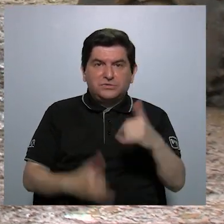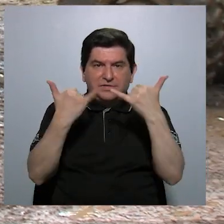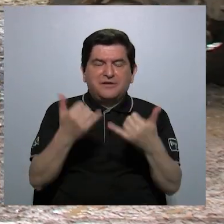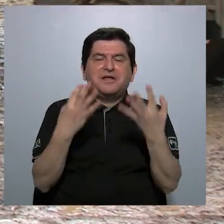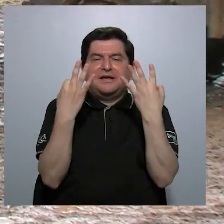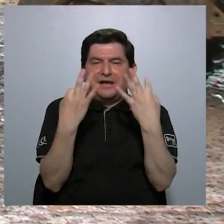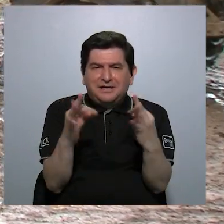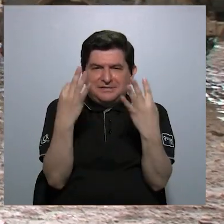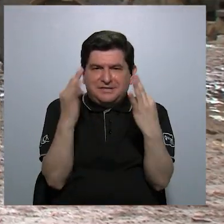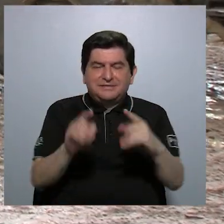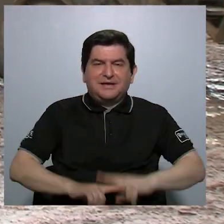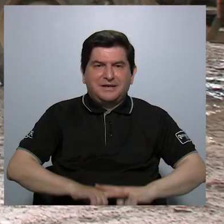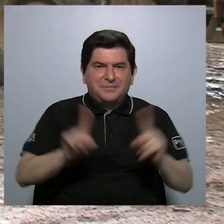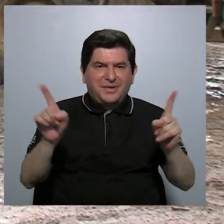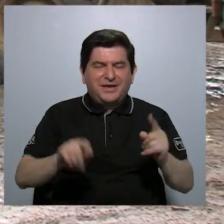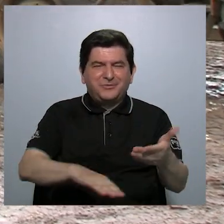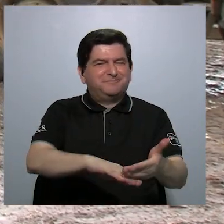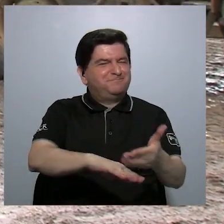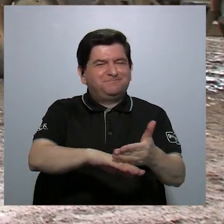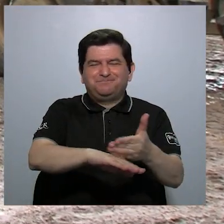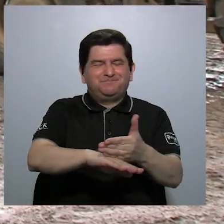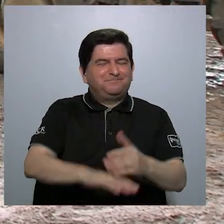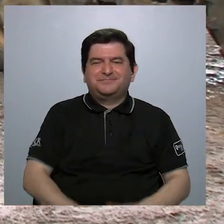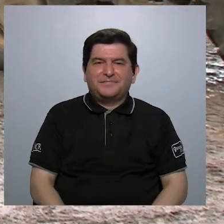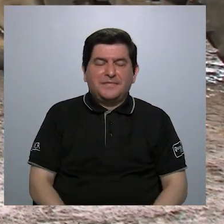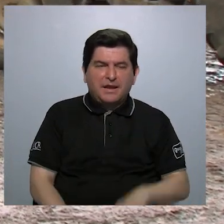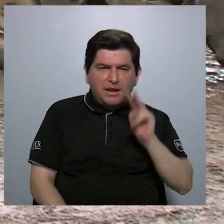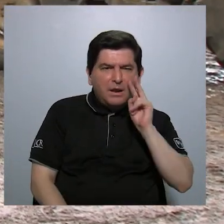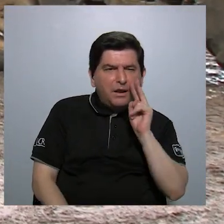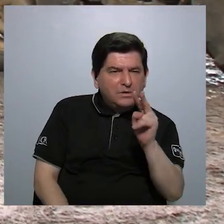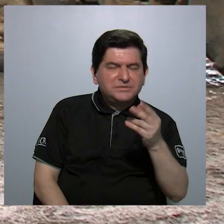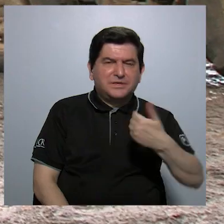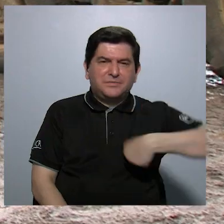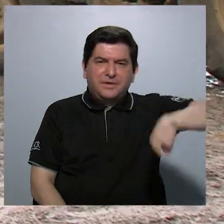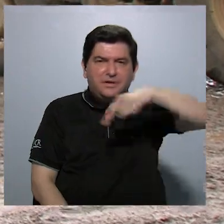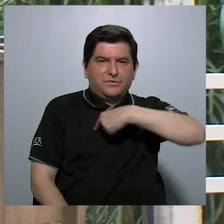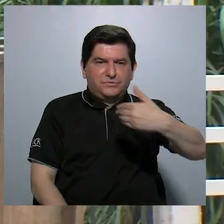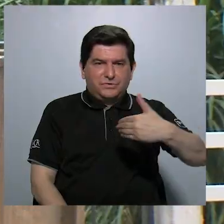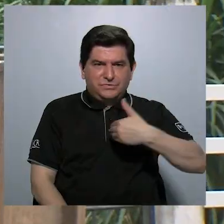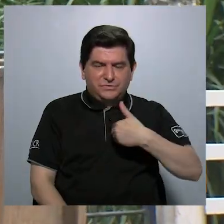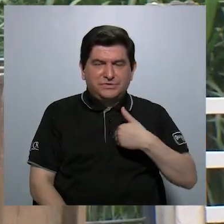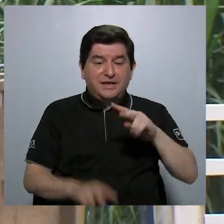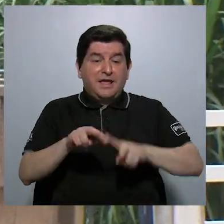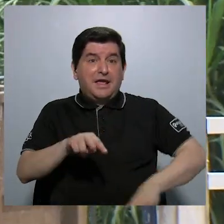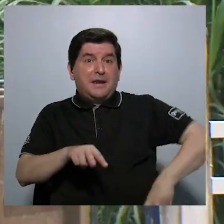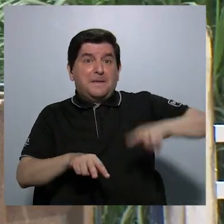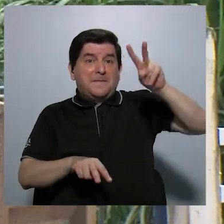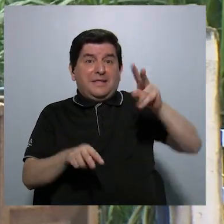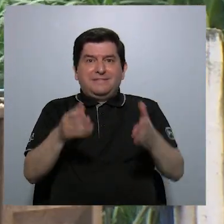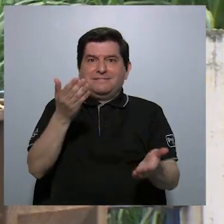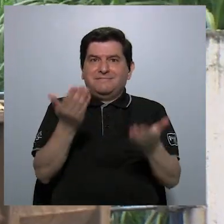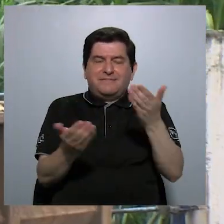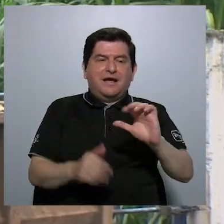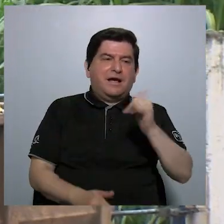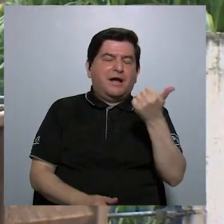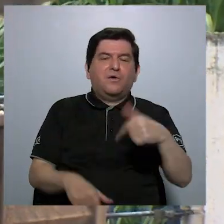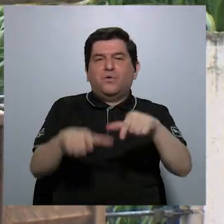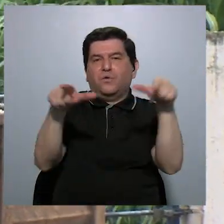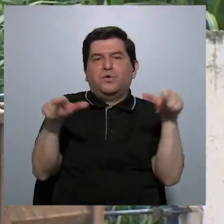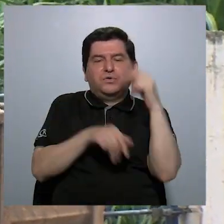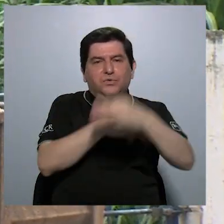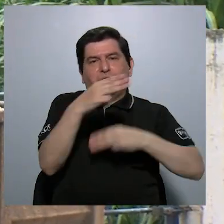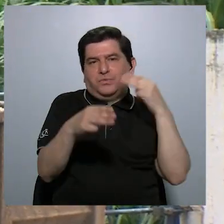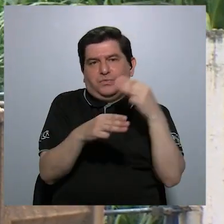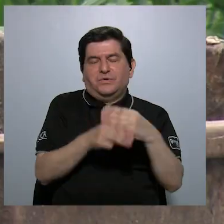se hicieron algunos intentos, sin embargo no ha prosperado porque se ha visto de que tenemos una ventaja comparativa con